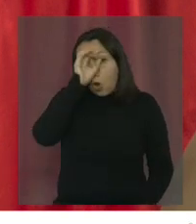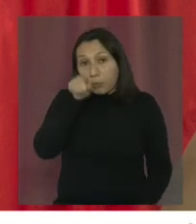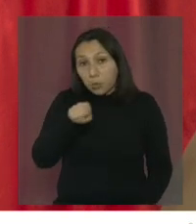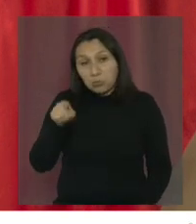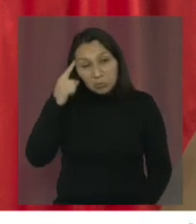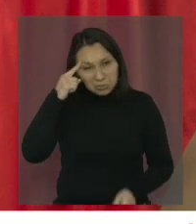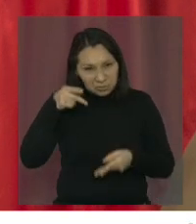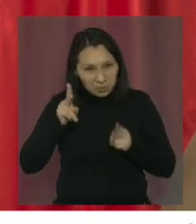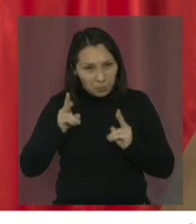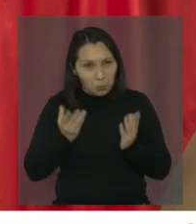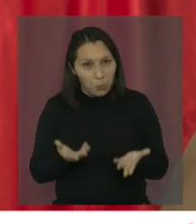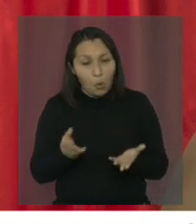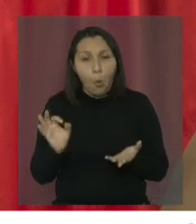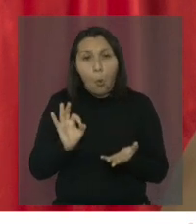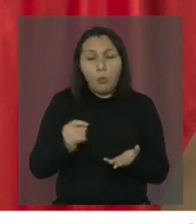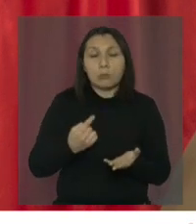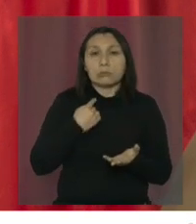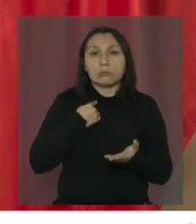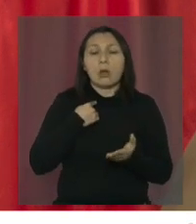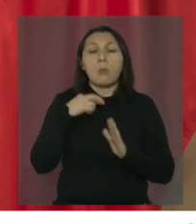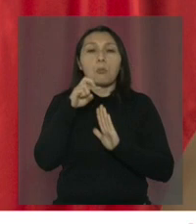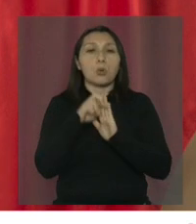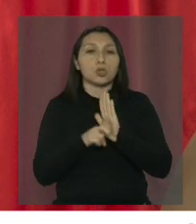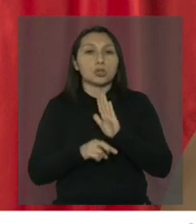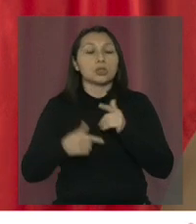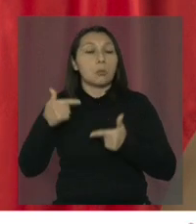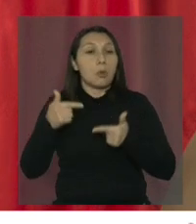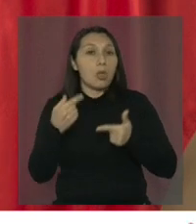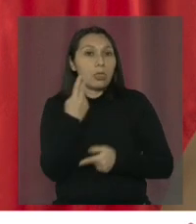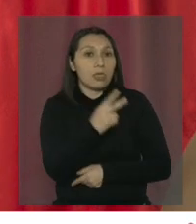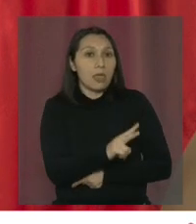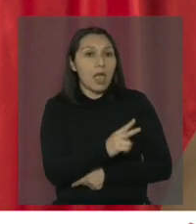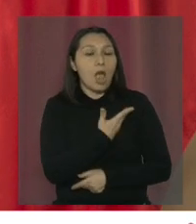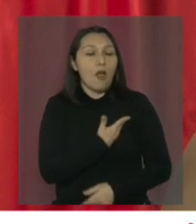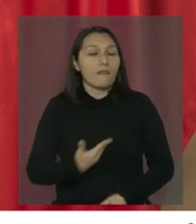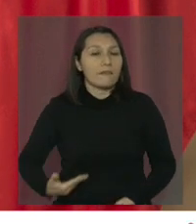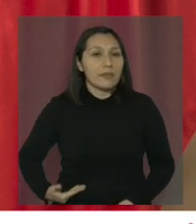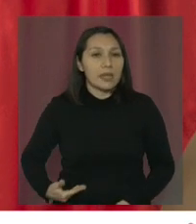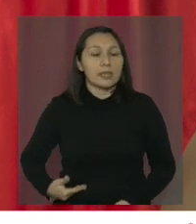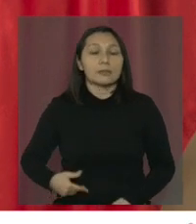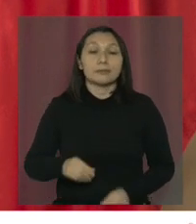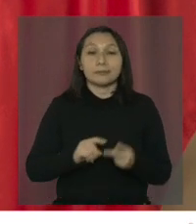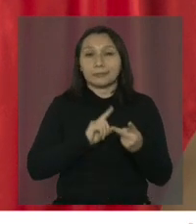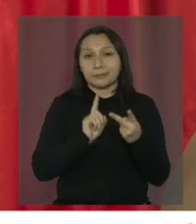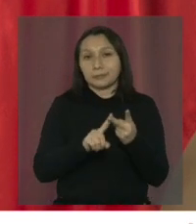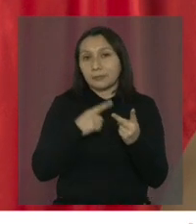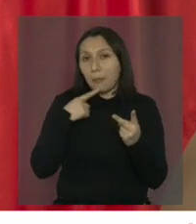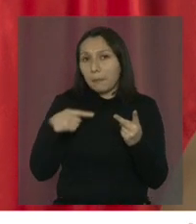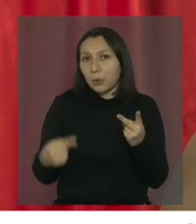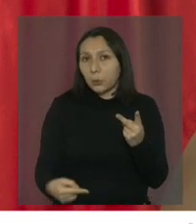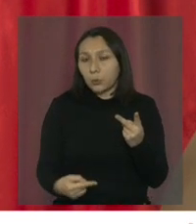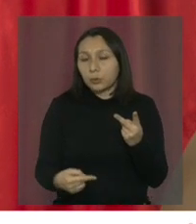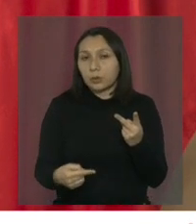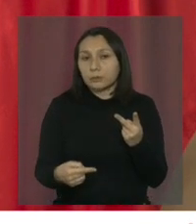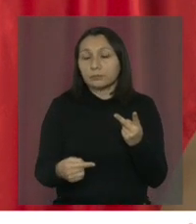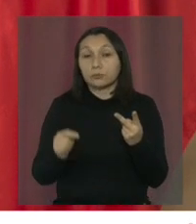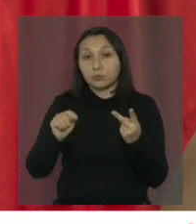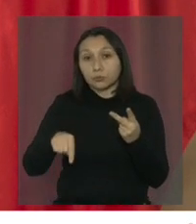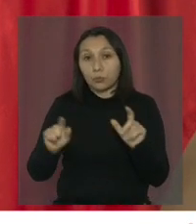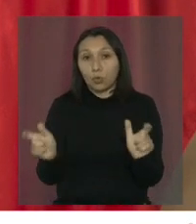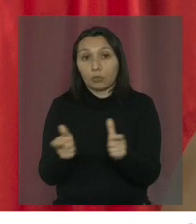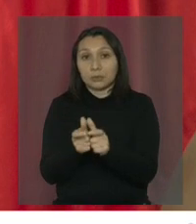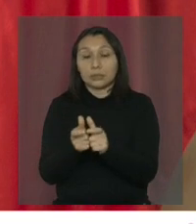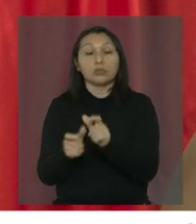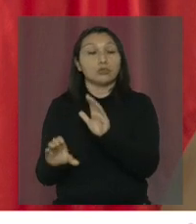si es viable y cómo afectaría su proyecto político del gobierno y la segunda pregunta tiene relación con que hoy en la comisión de